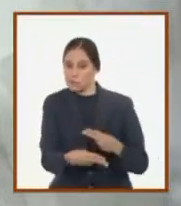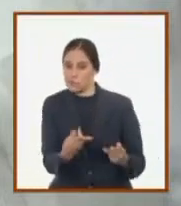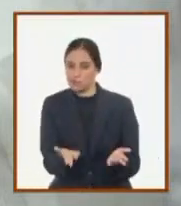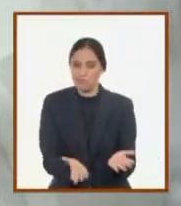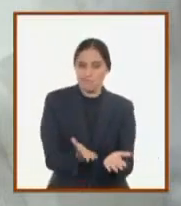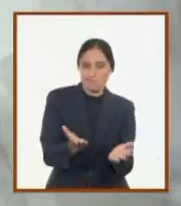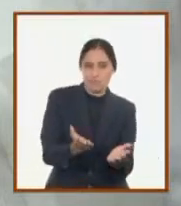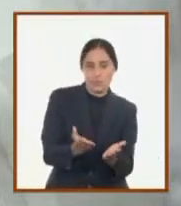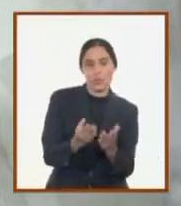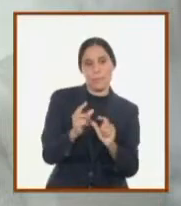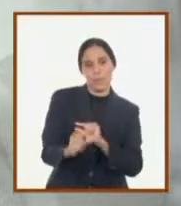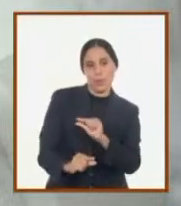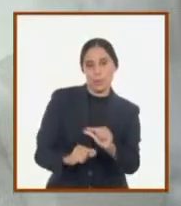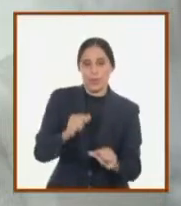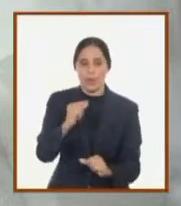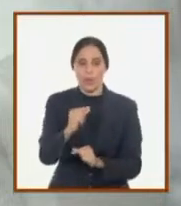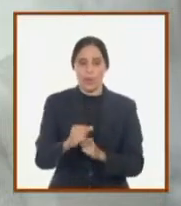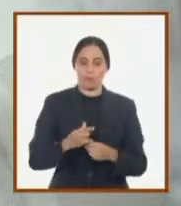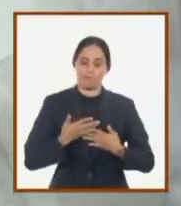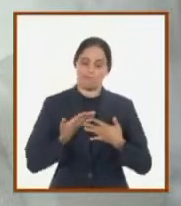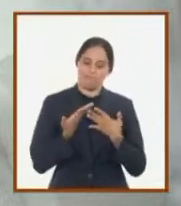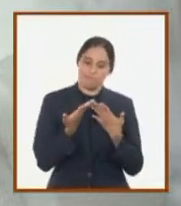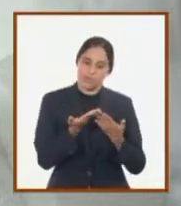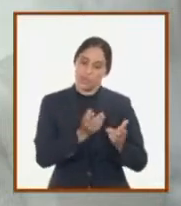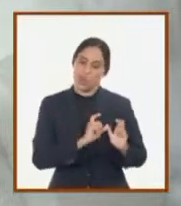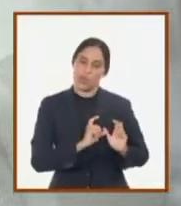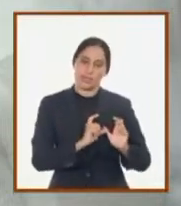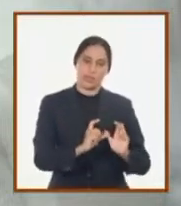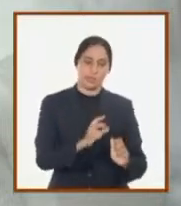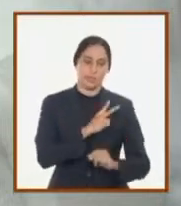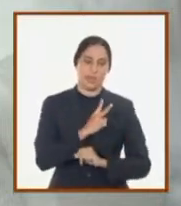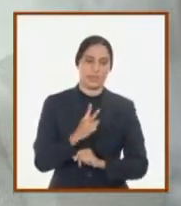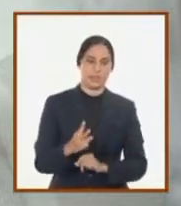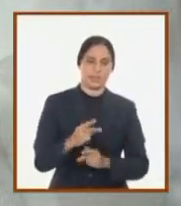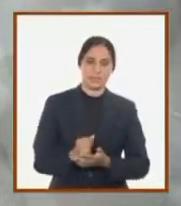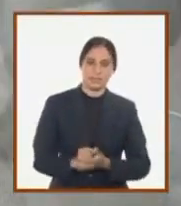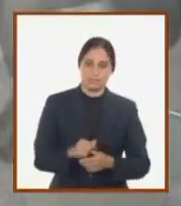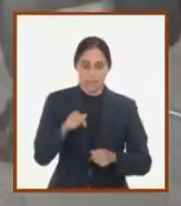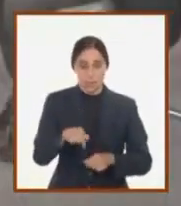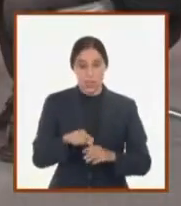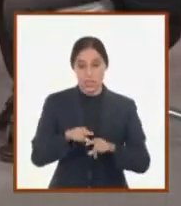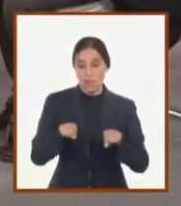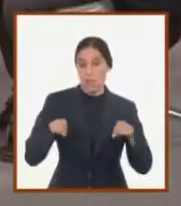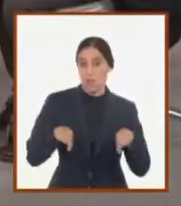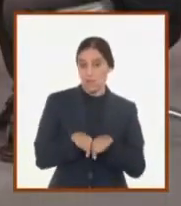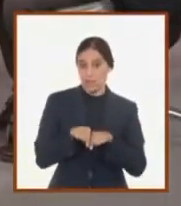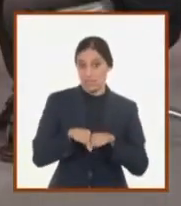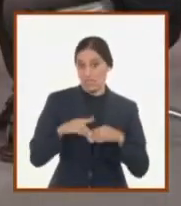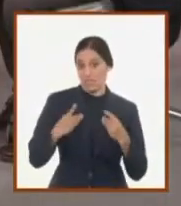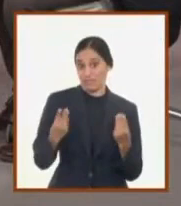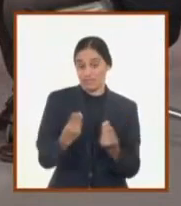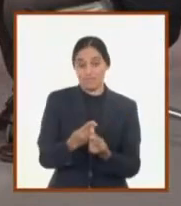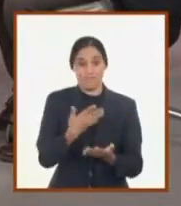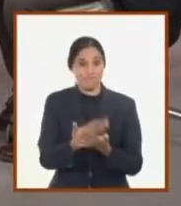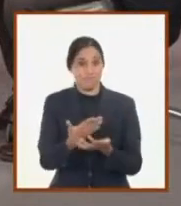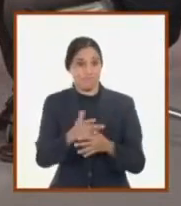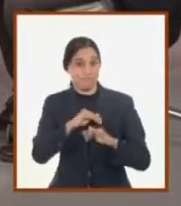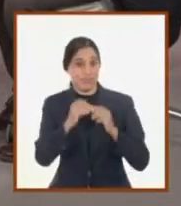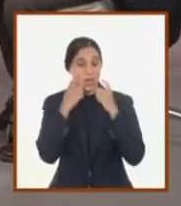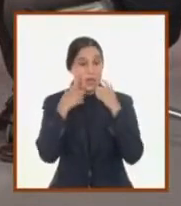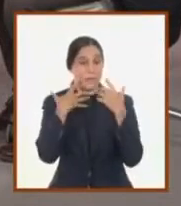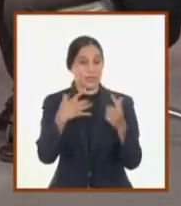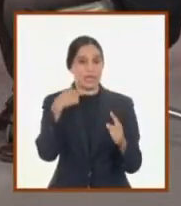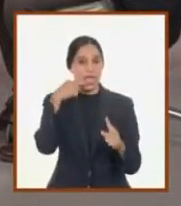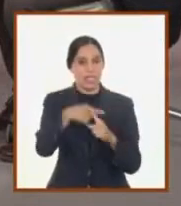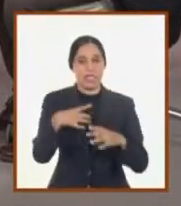entrega que disponen para su eh labor hoy la oficina está subordinada a la dirección de preservación del